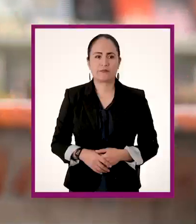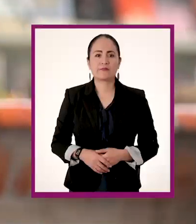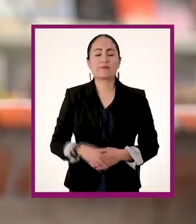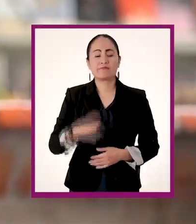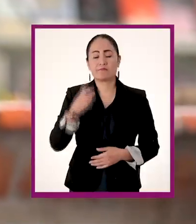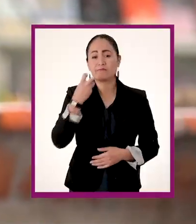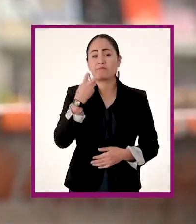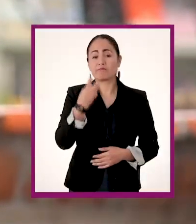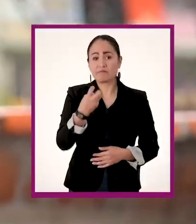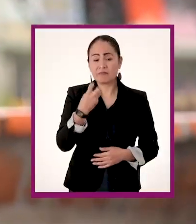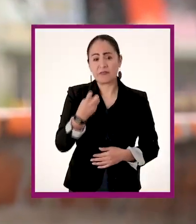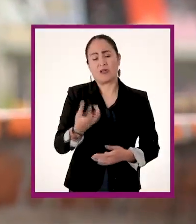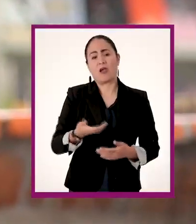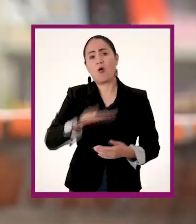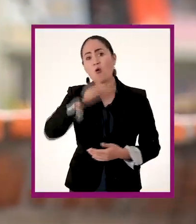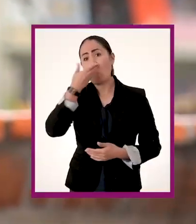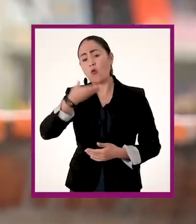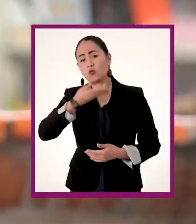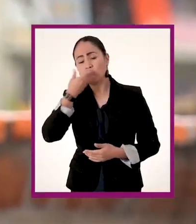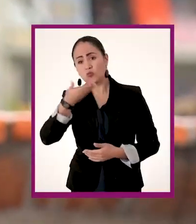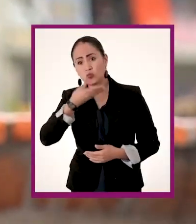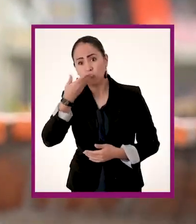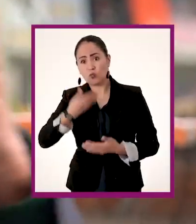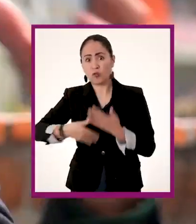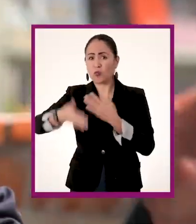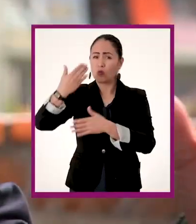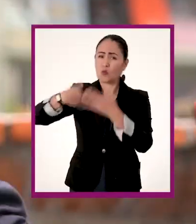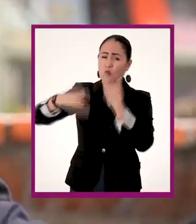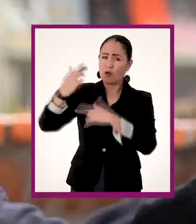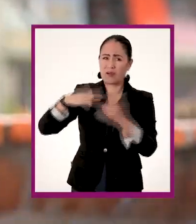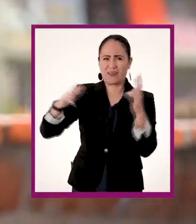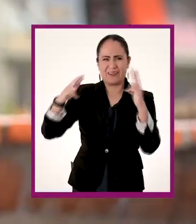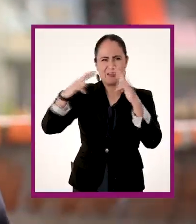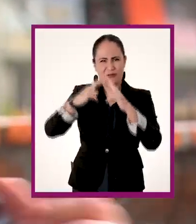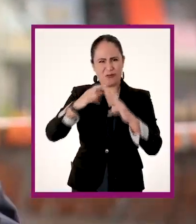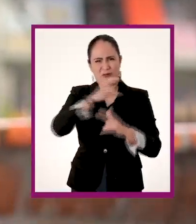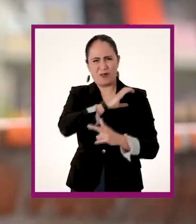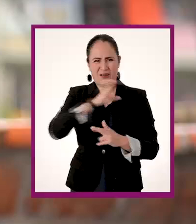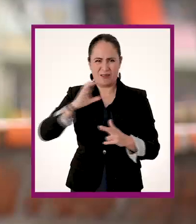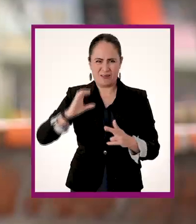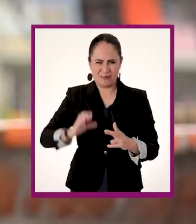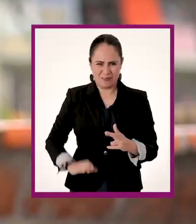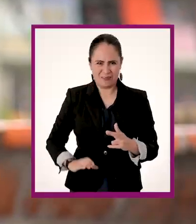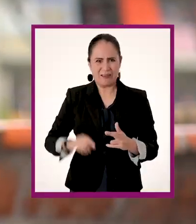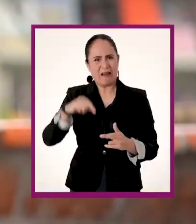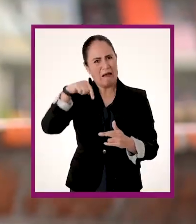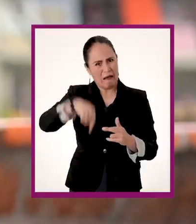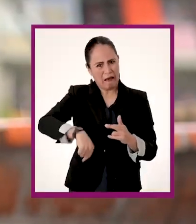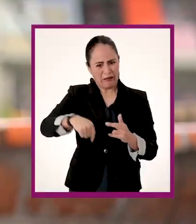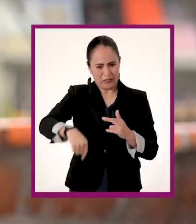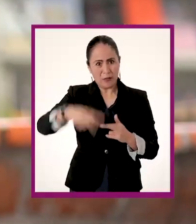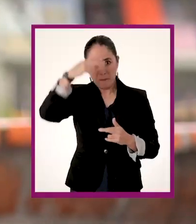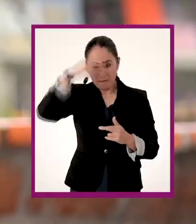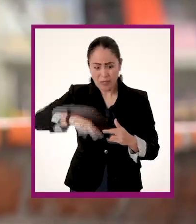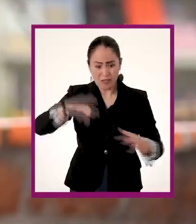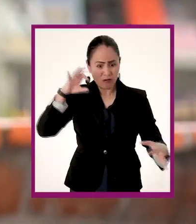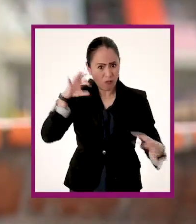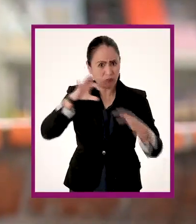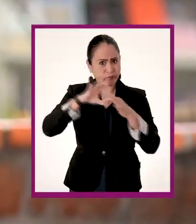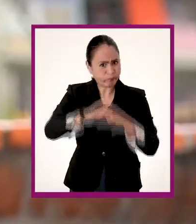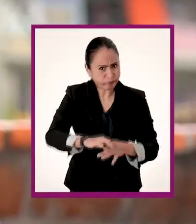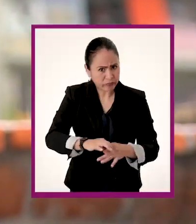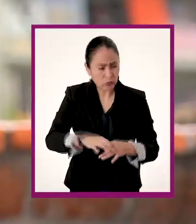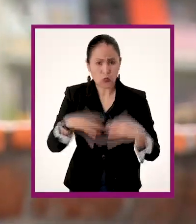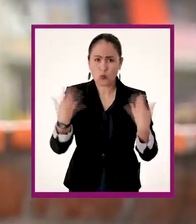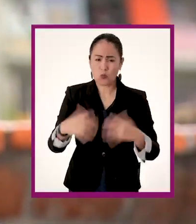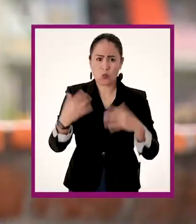Ese sincretismo de tradiciones occidentales cristianas con lo de aquí, ahí tenemos un foco